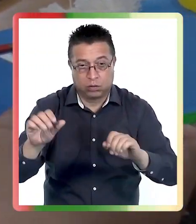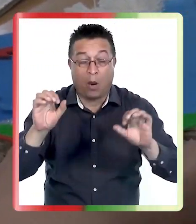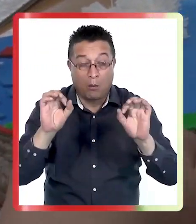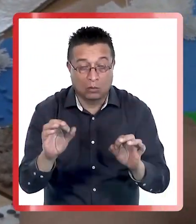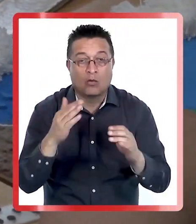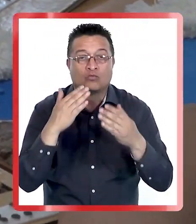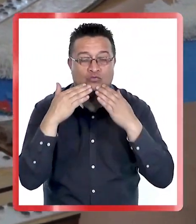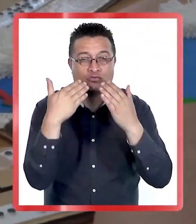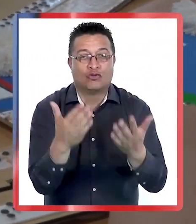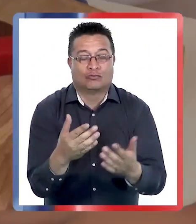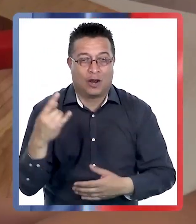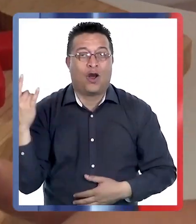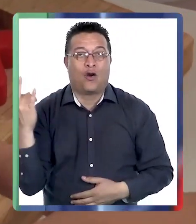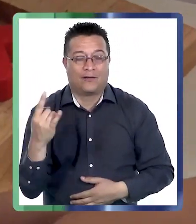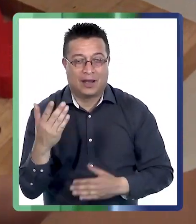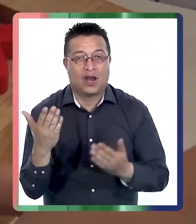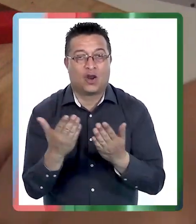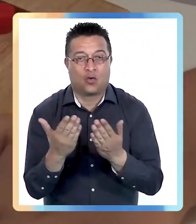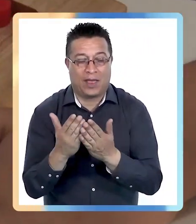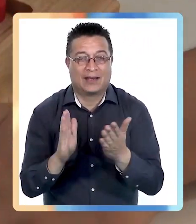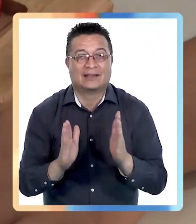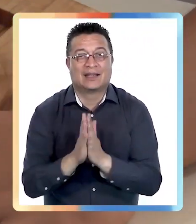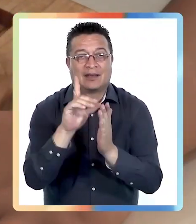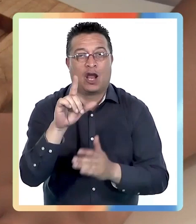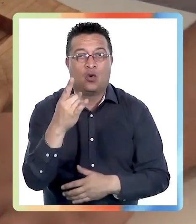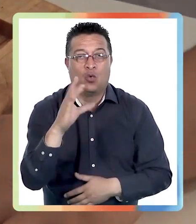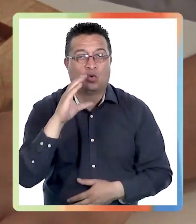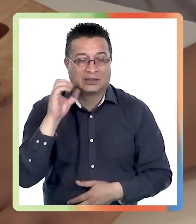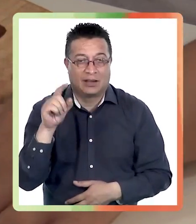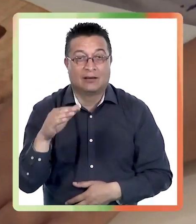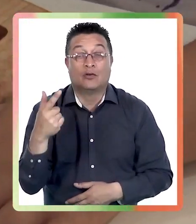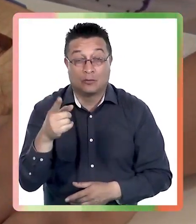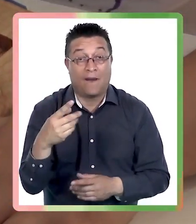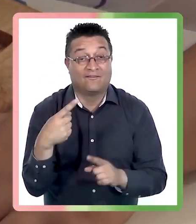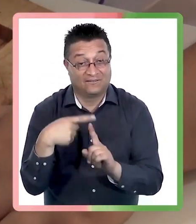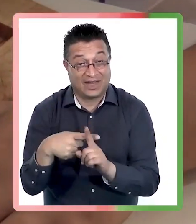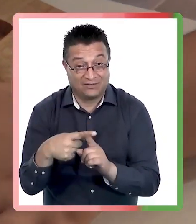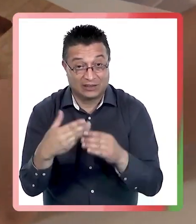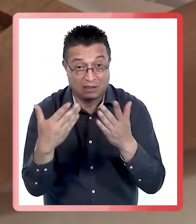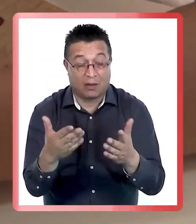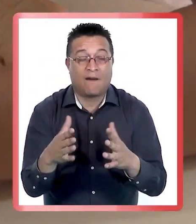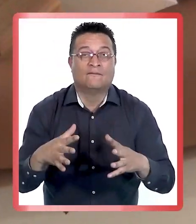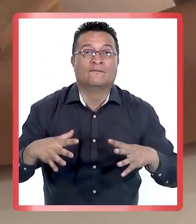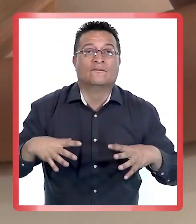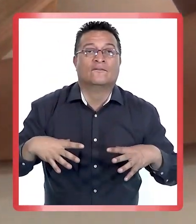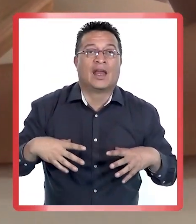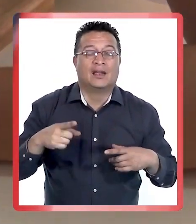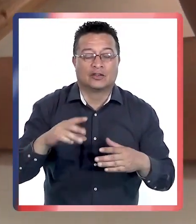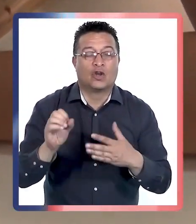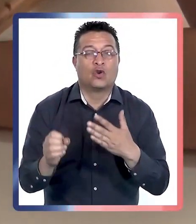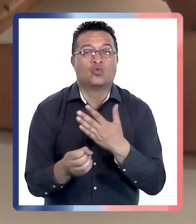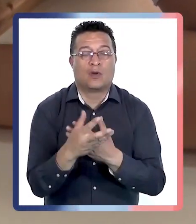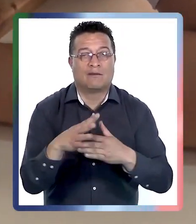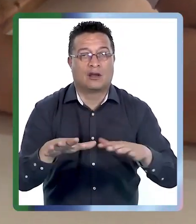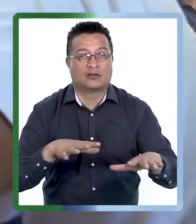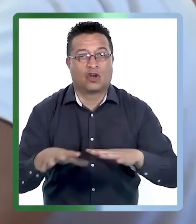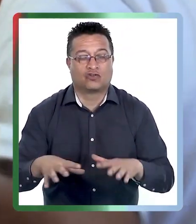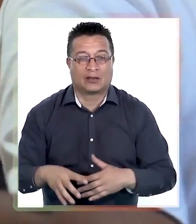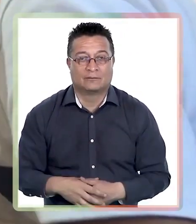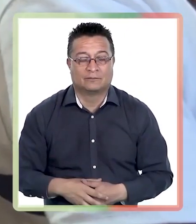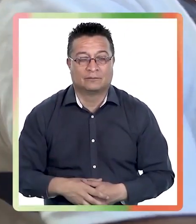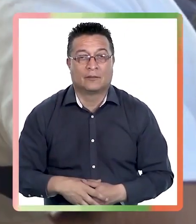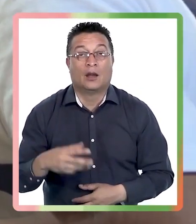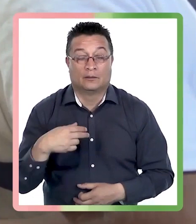centímetros compone La donación de la universidad al colegio Santa Lucía los pequeños beneficiarios estaban felices con sus nuevos